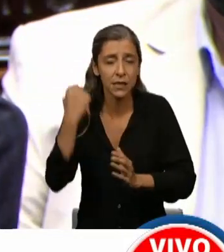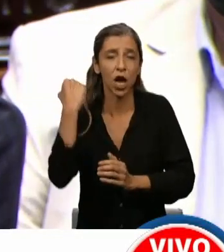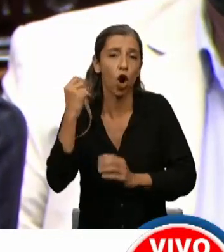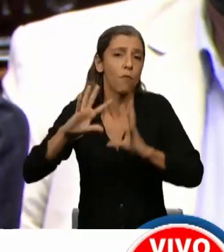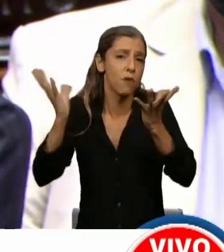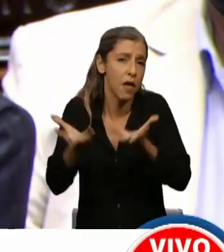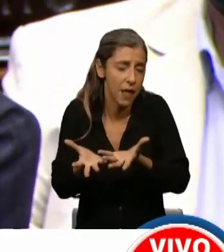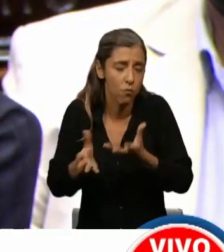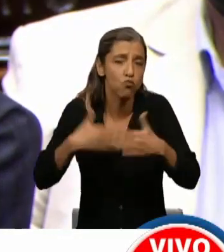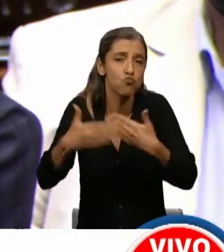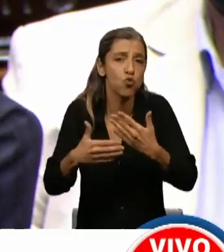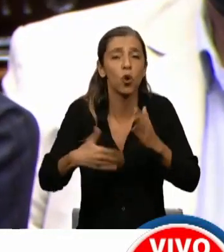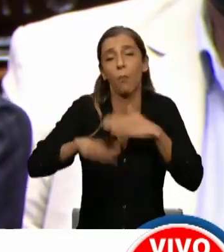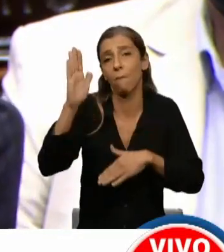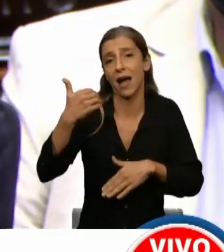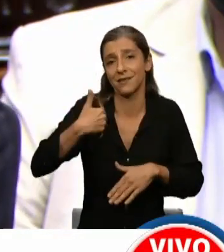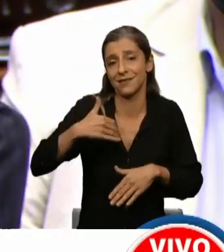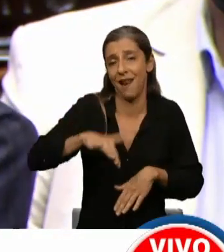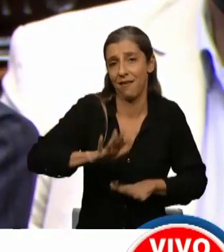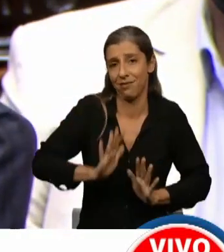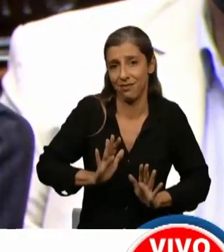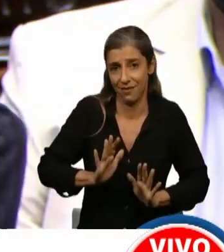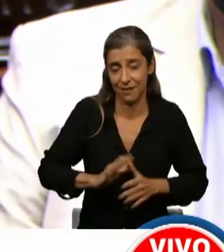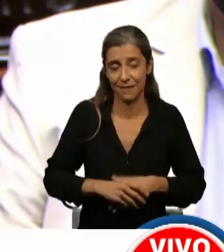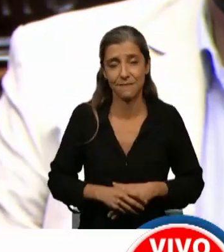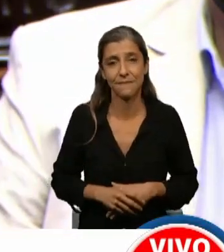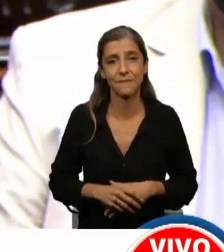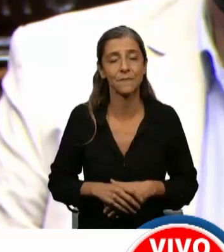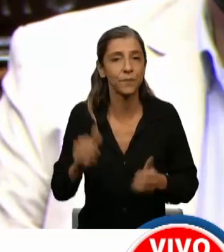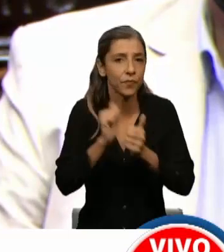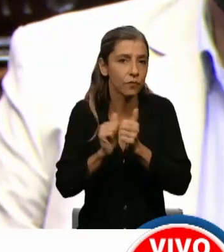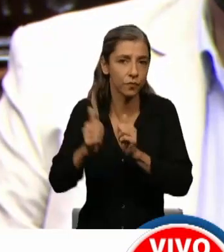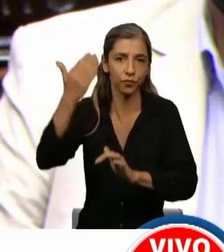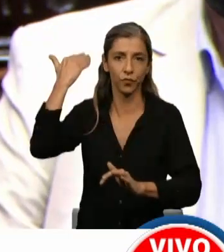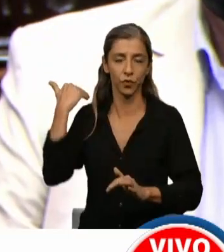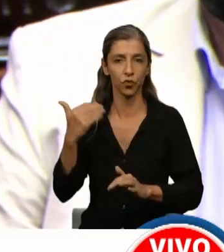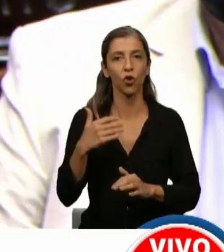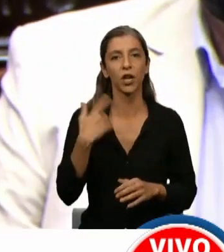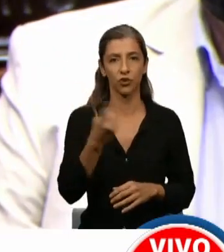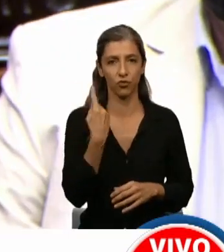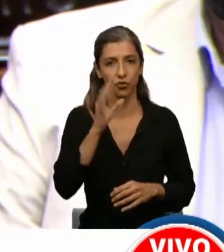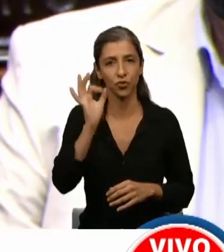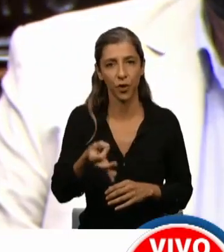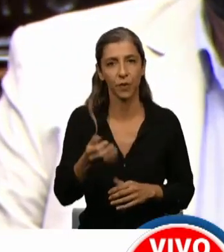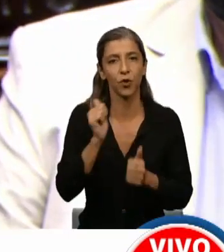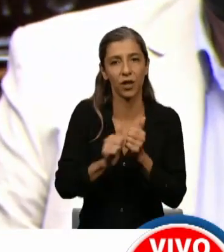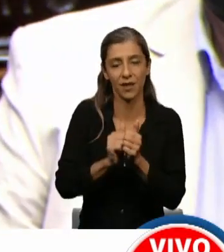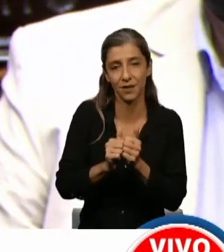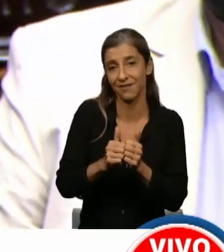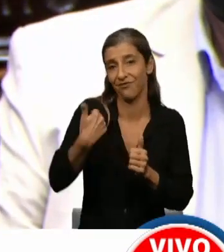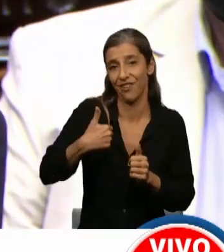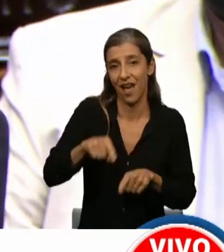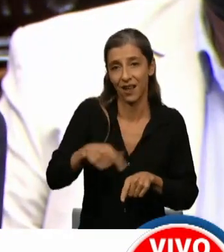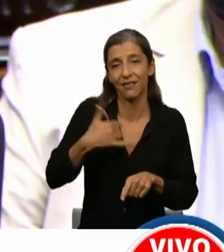propias nacionales, internas. En la historia podemos observar, en la historia argentina podemos observar con claridad